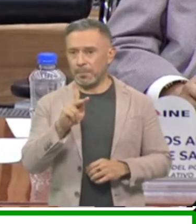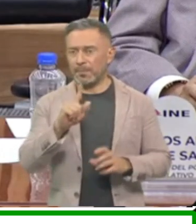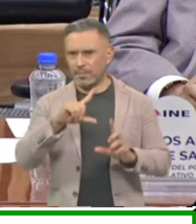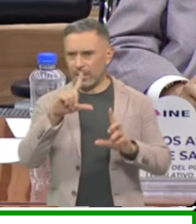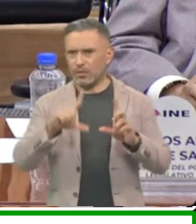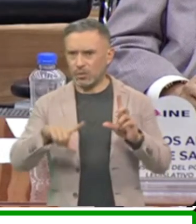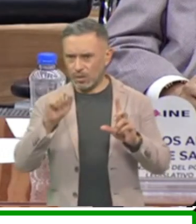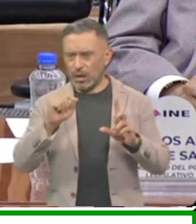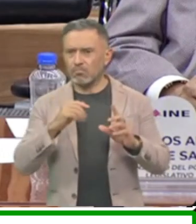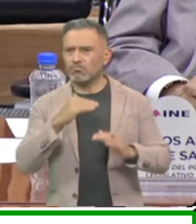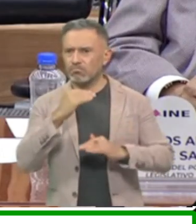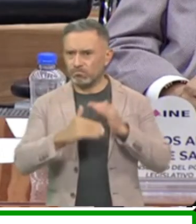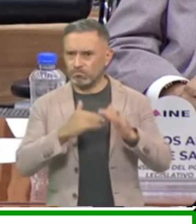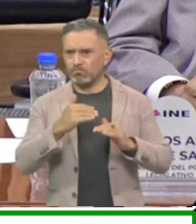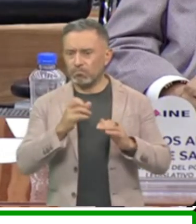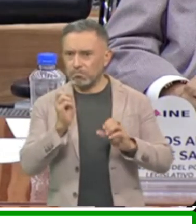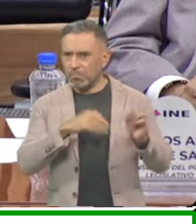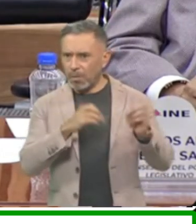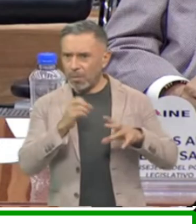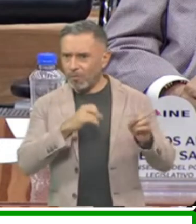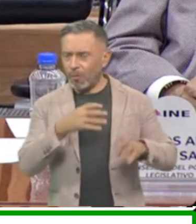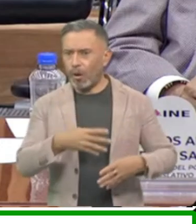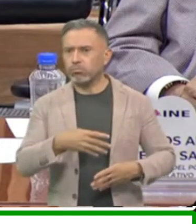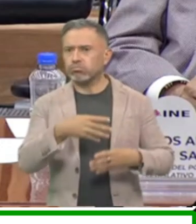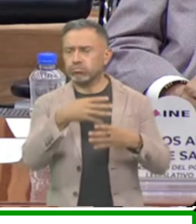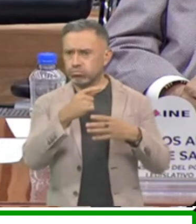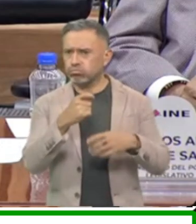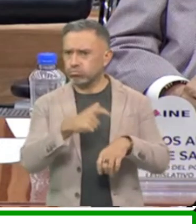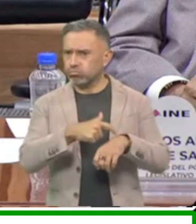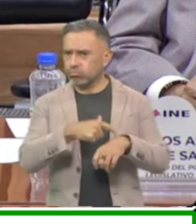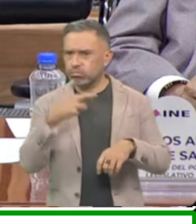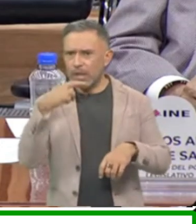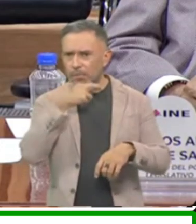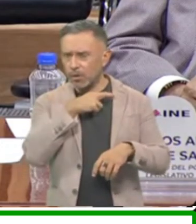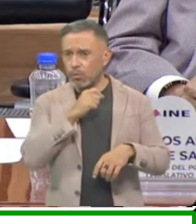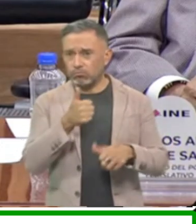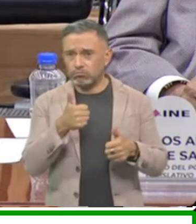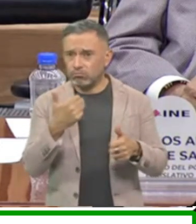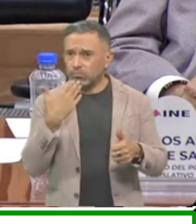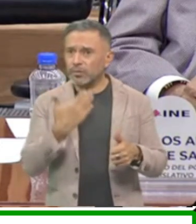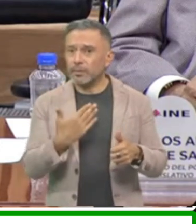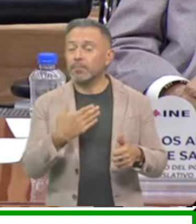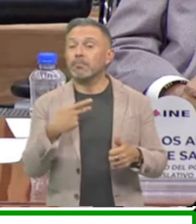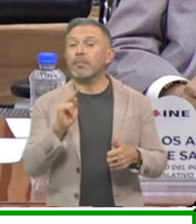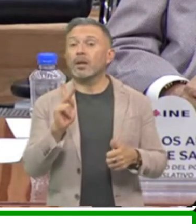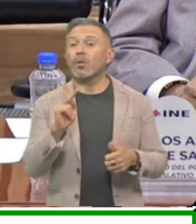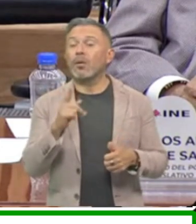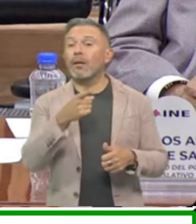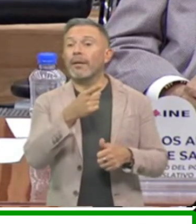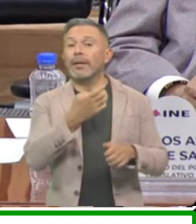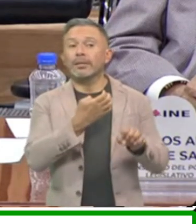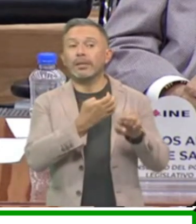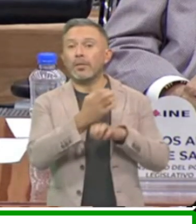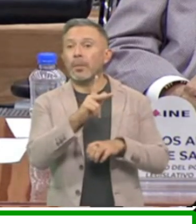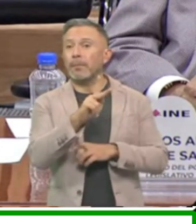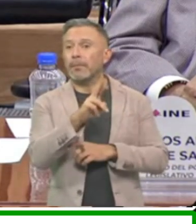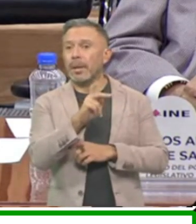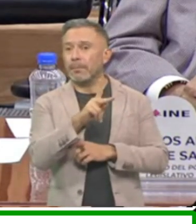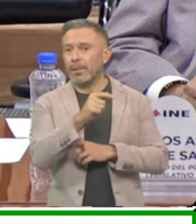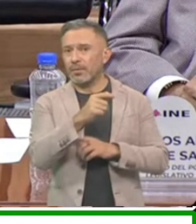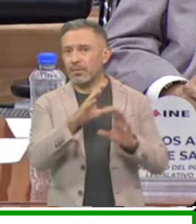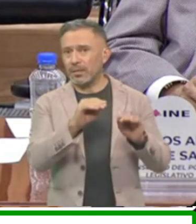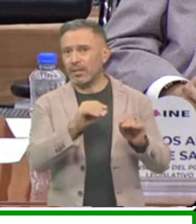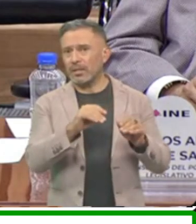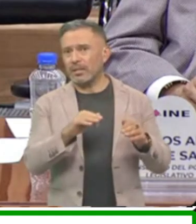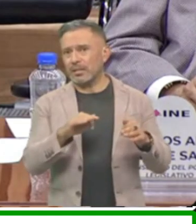haya avanzado a una velocidad muy adecuada, pero lamentamos que el PREP de Jalisco haya cerrado en cerca